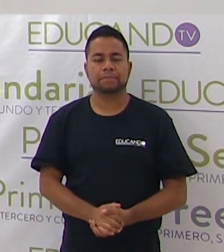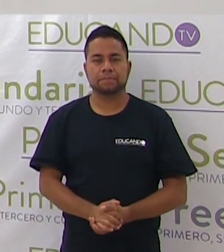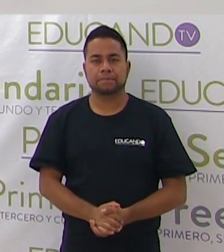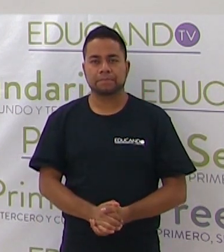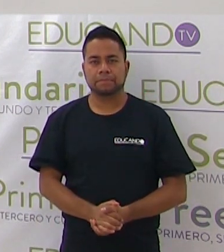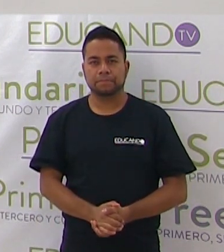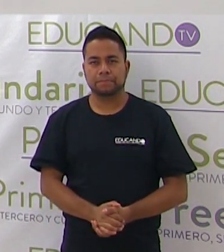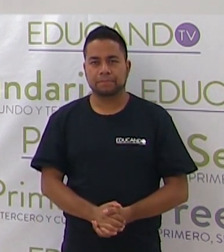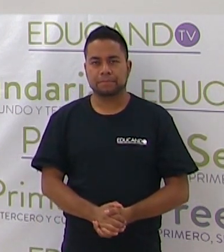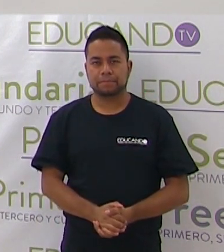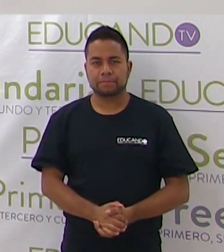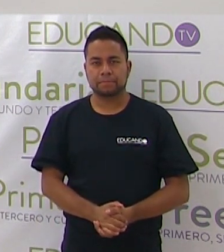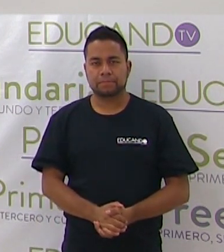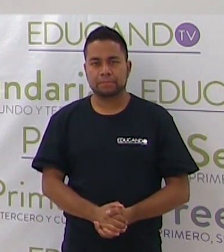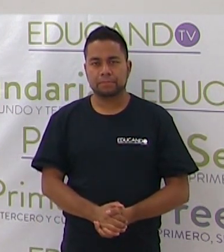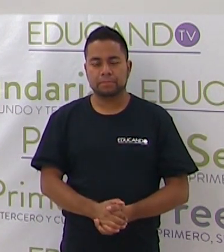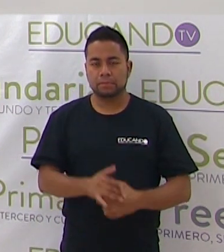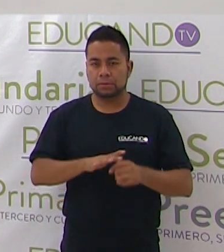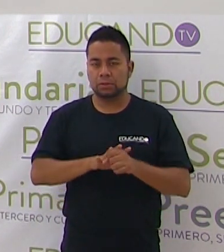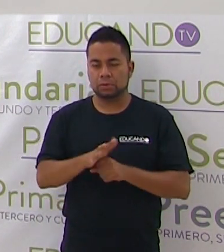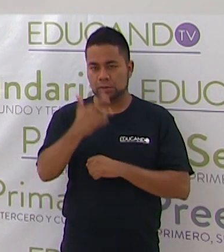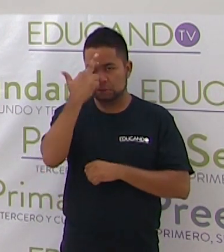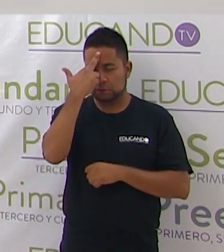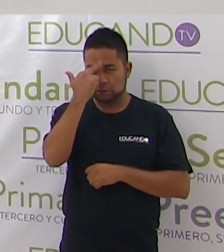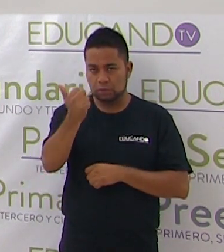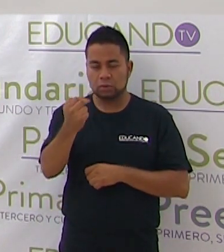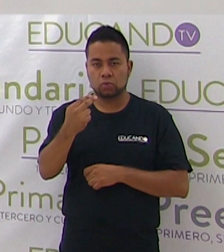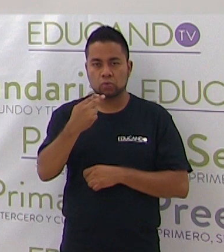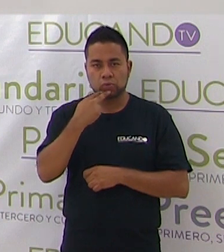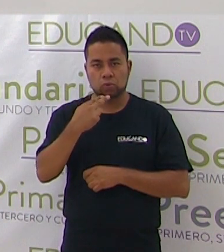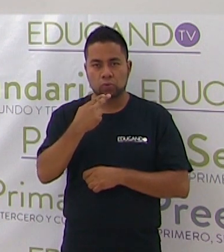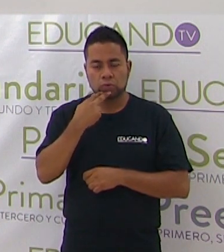Y ¿cuáles son los argumentos que utiliza